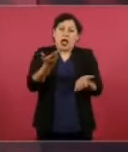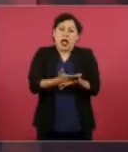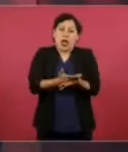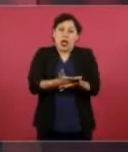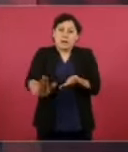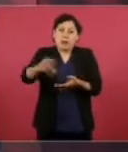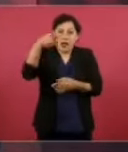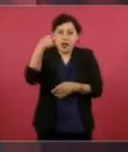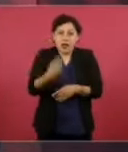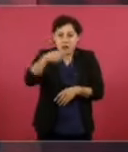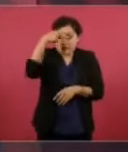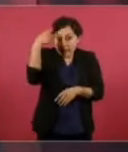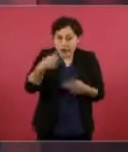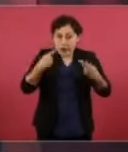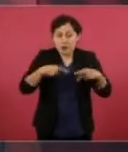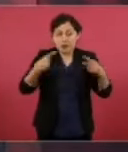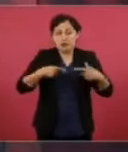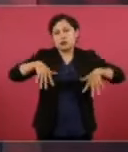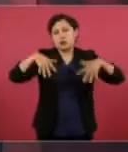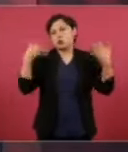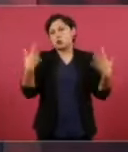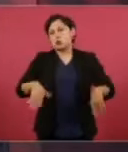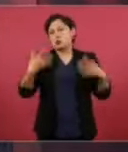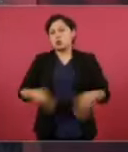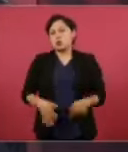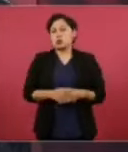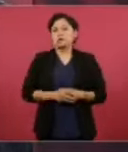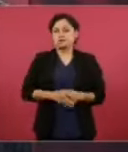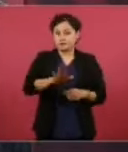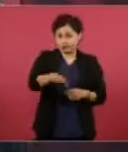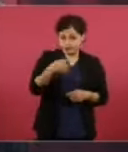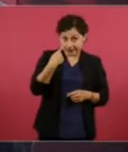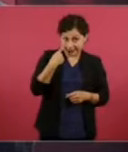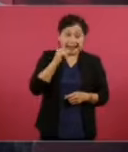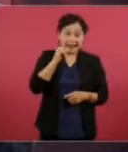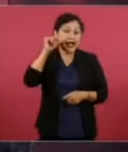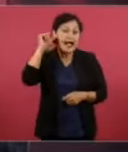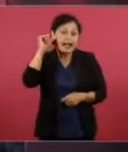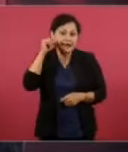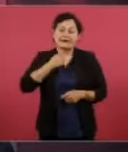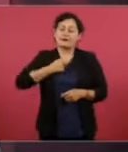como el nuestro. Ayer me gustó mucho y ojalá y sigamos con eso.